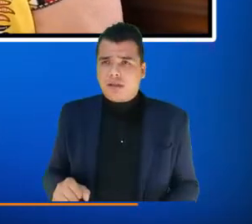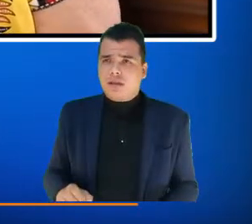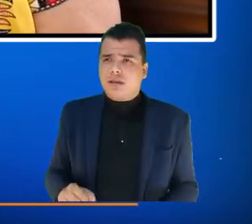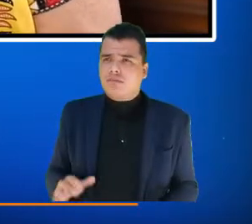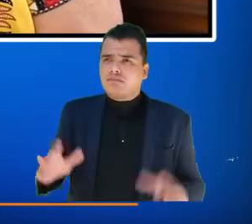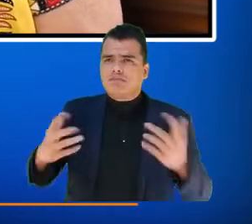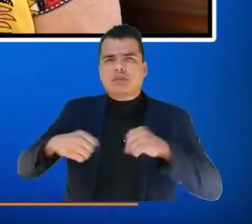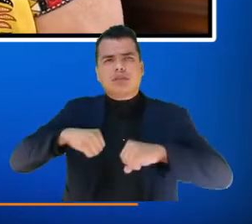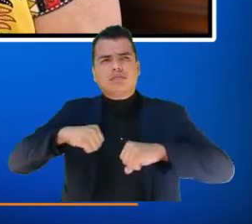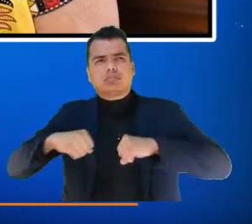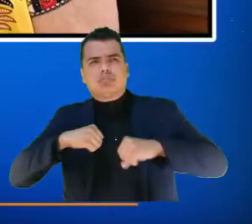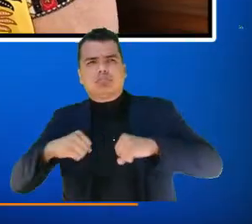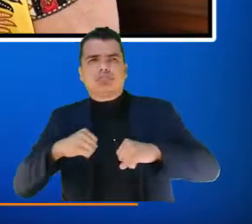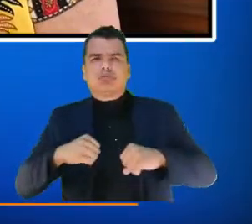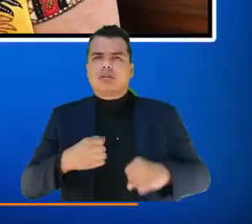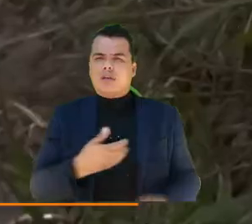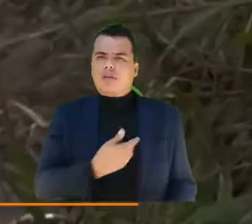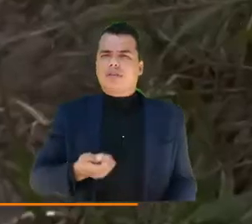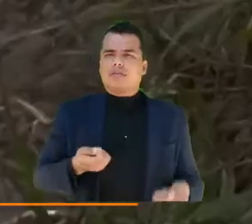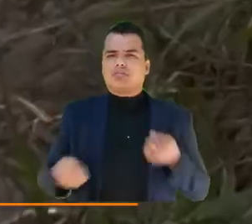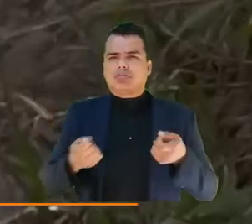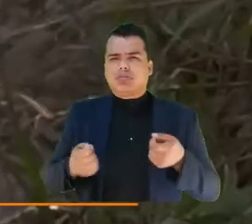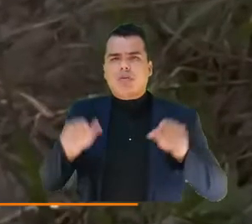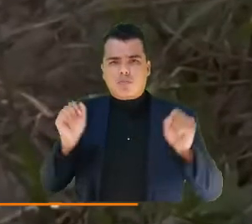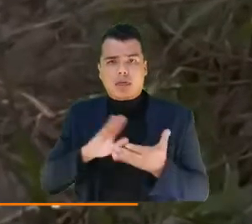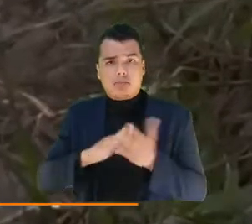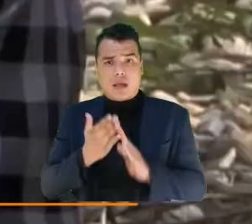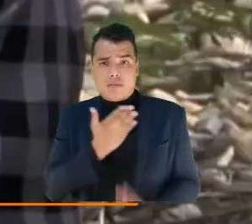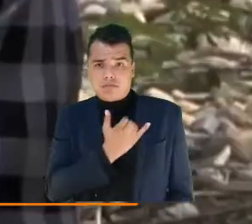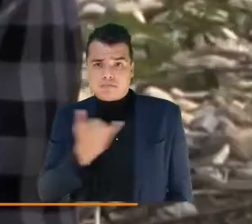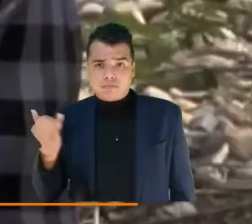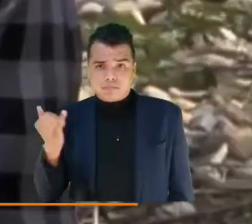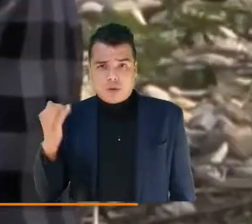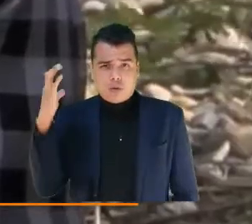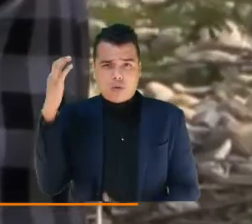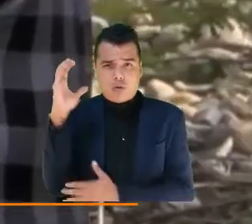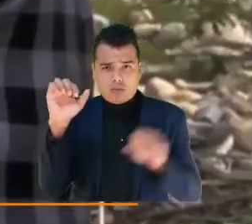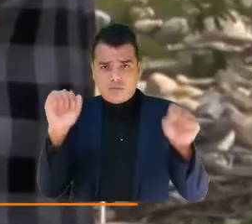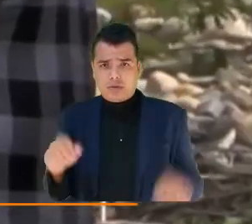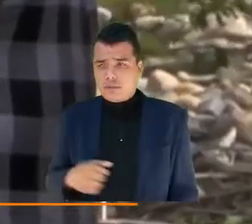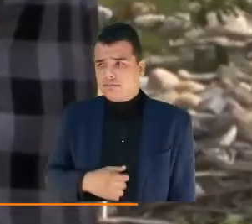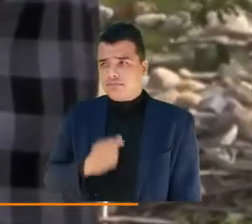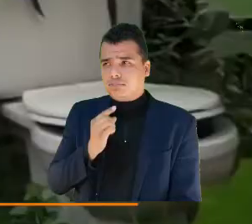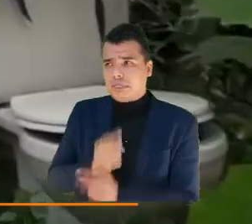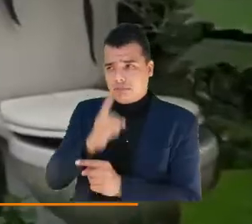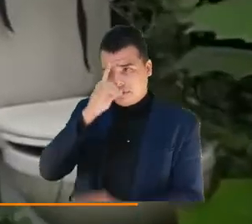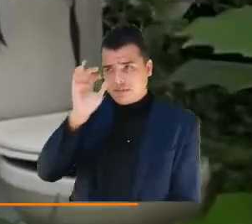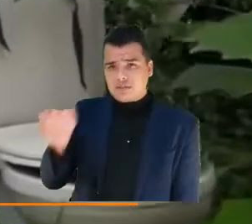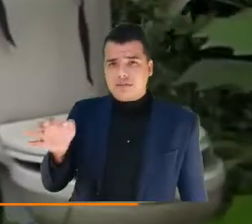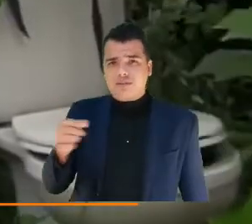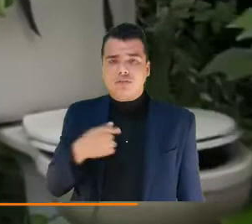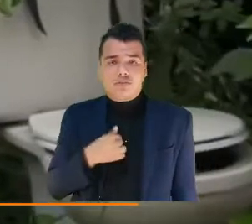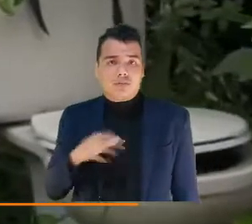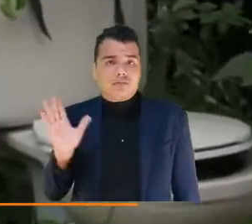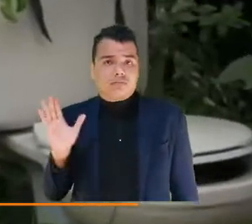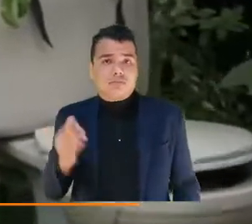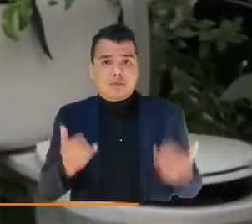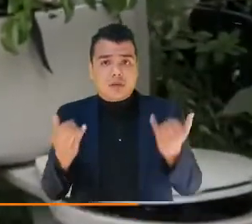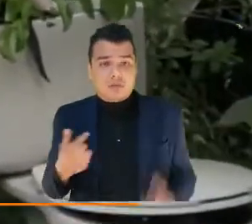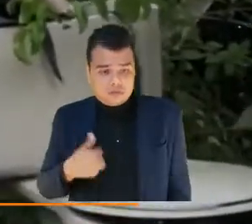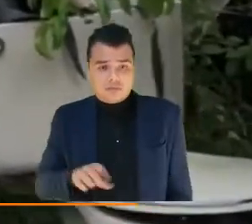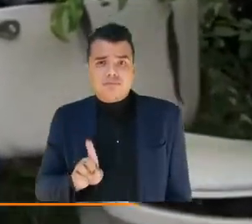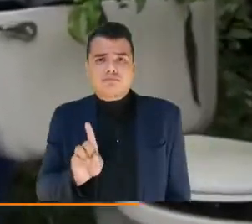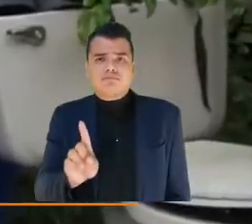poder, sería un país más pacífico? Sin dudas, creo profundamente en eso, y por eso es que me